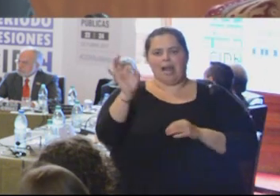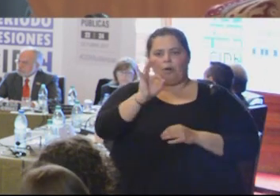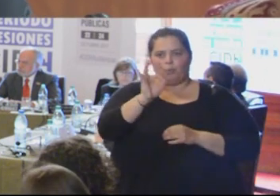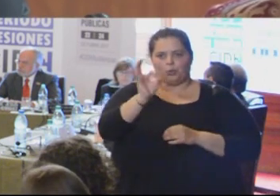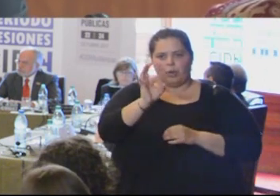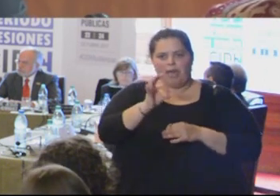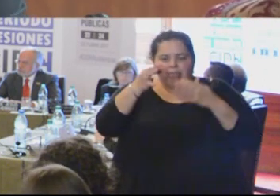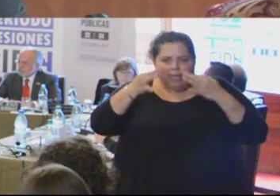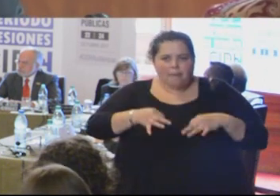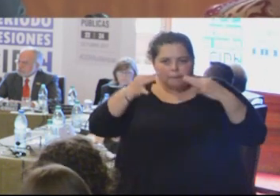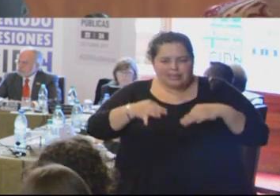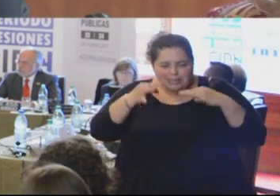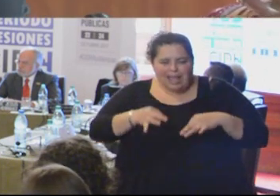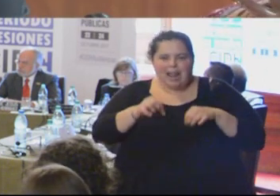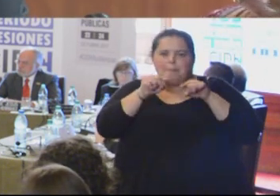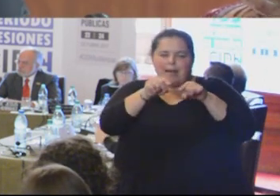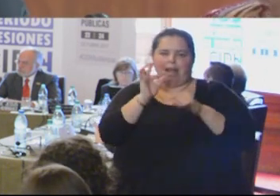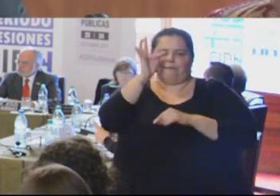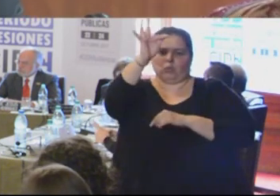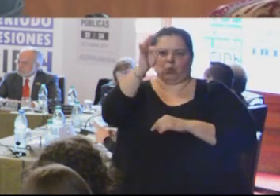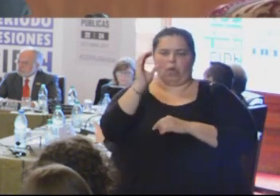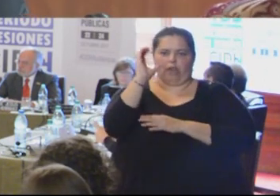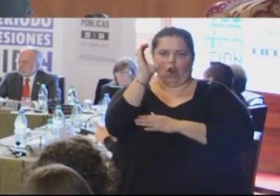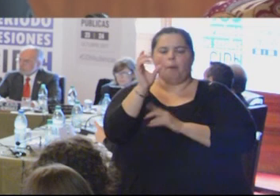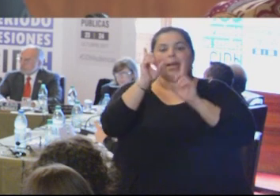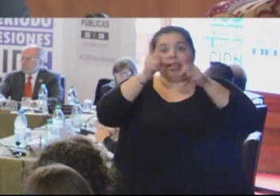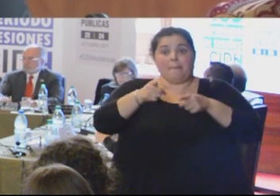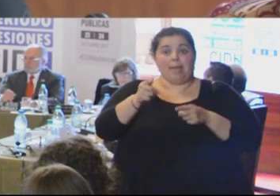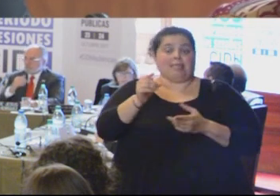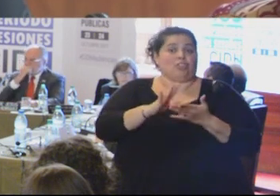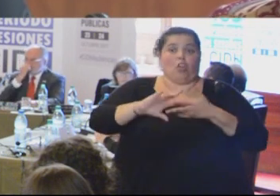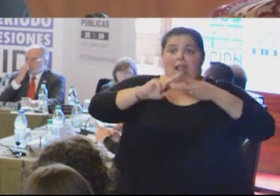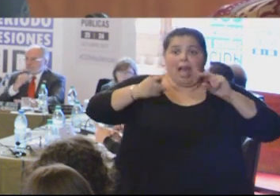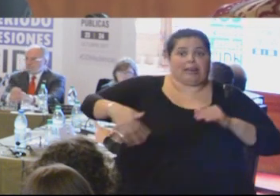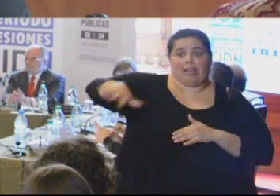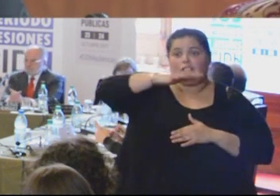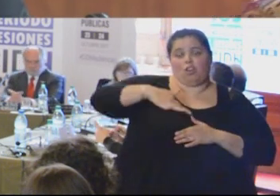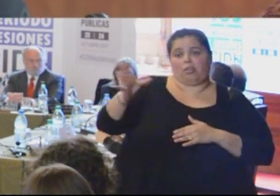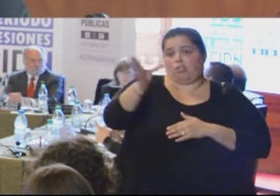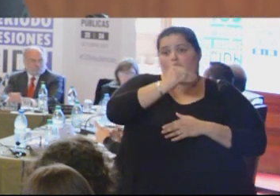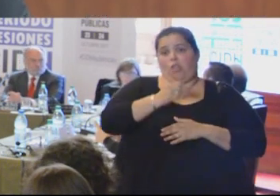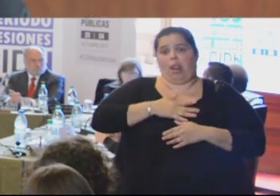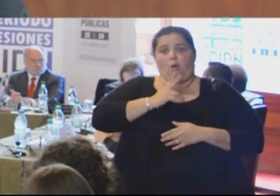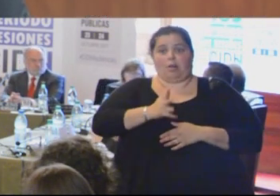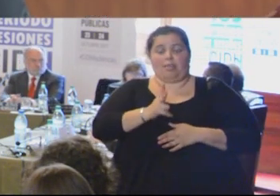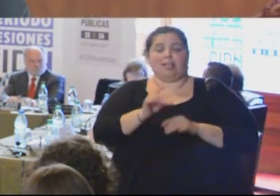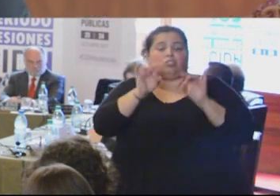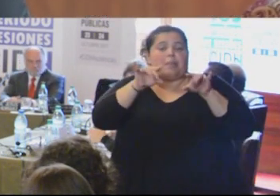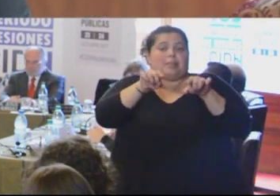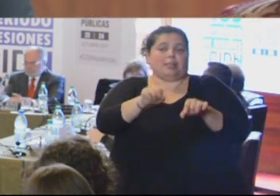especial para el futuro de colombia de la región de toda la humanidad que solo esa palabra que me gustaría